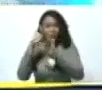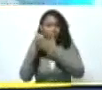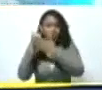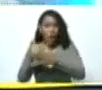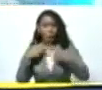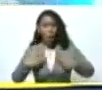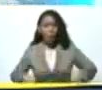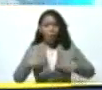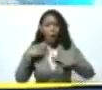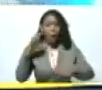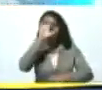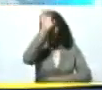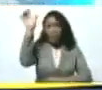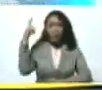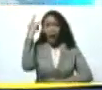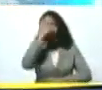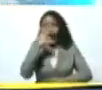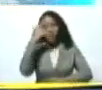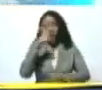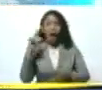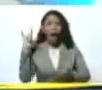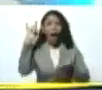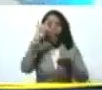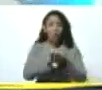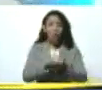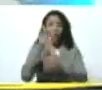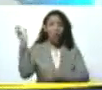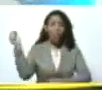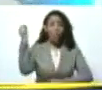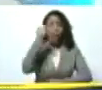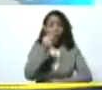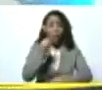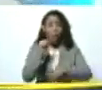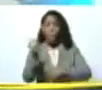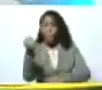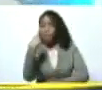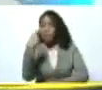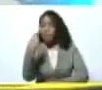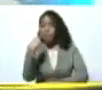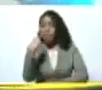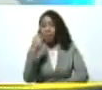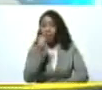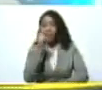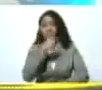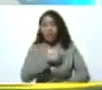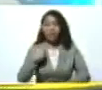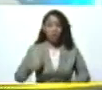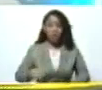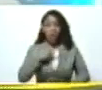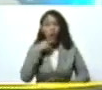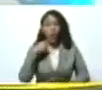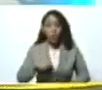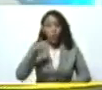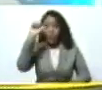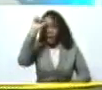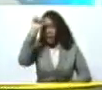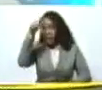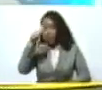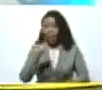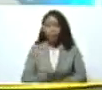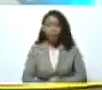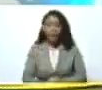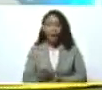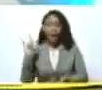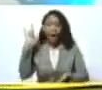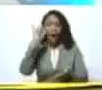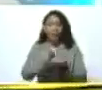a los países de África. El avión con el que traemos las medicinas de China, de Rusia, de la India. El